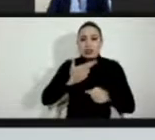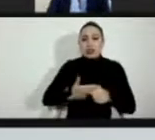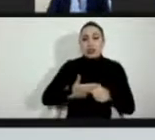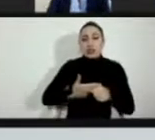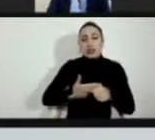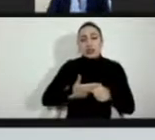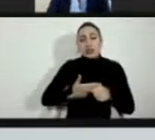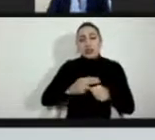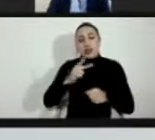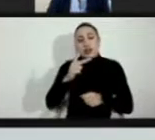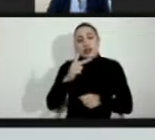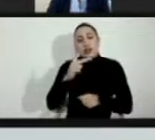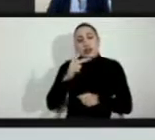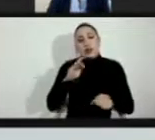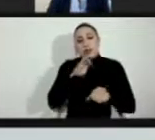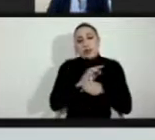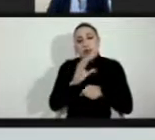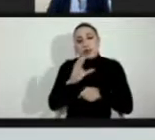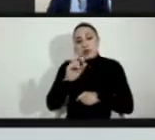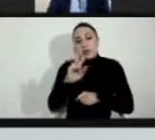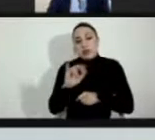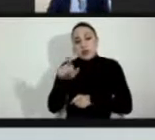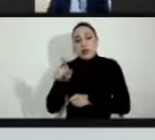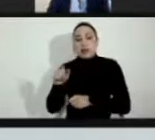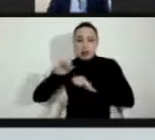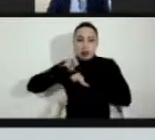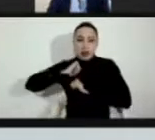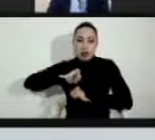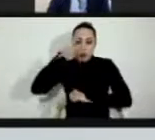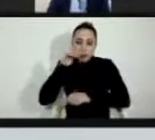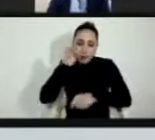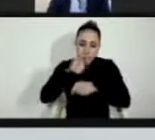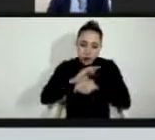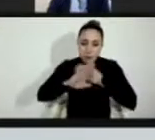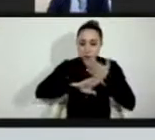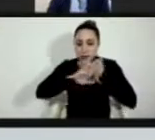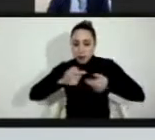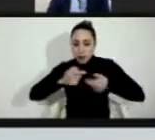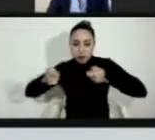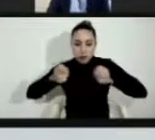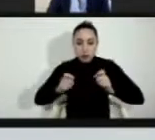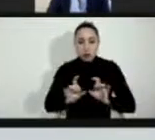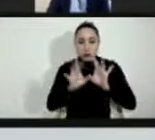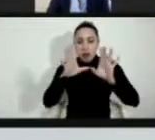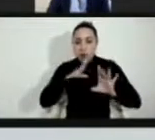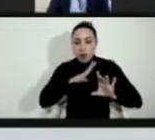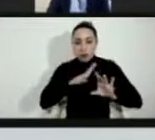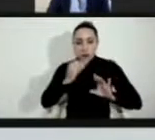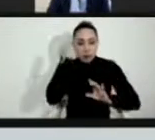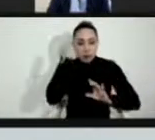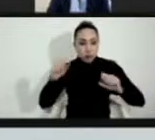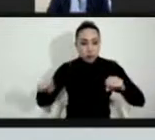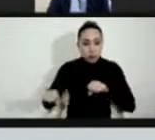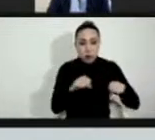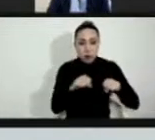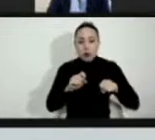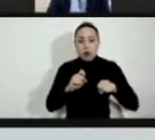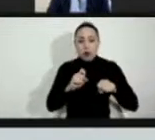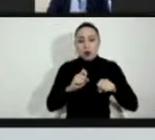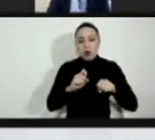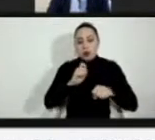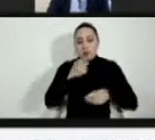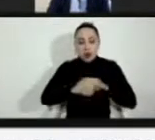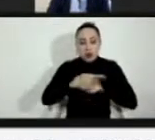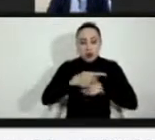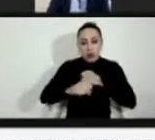quien es la autoridad encargada de proteger, prevenir y controlar los riesgos de desastres. Por lo anteriormente expuesto, se somete a